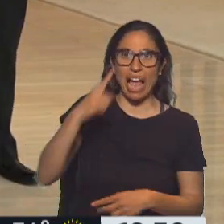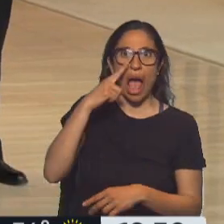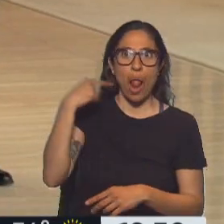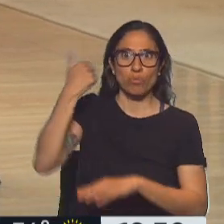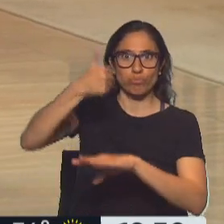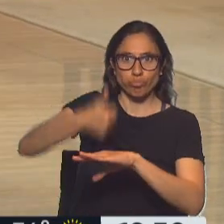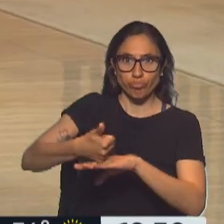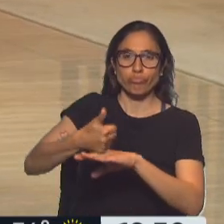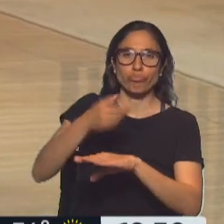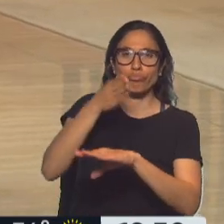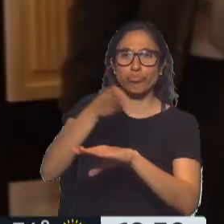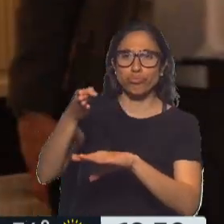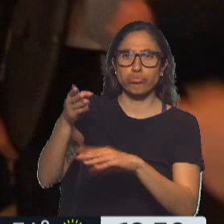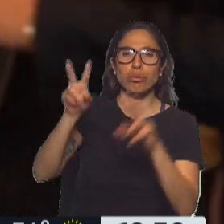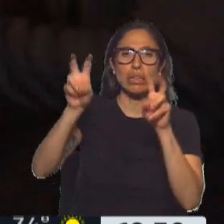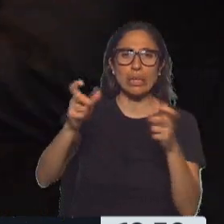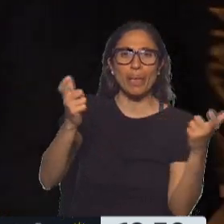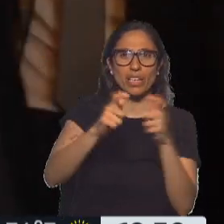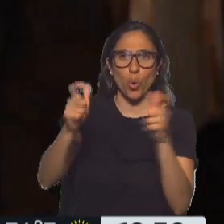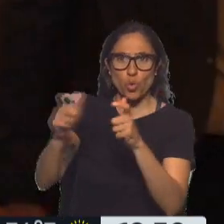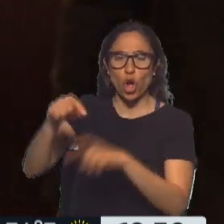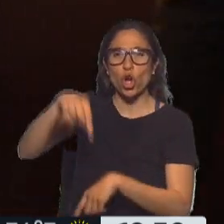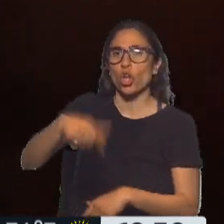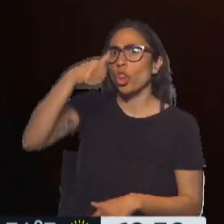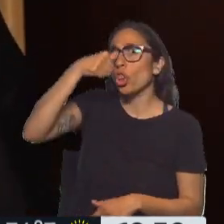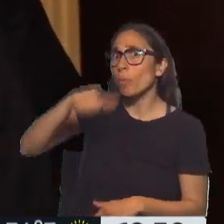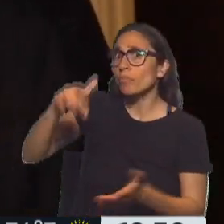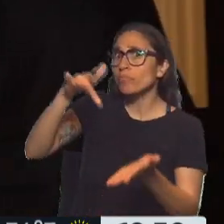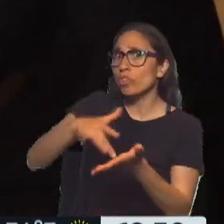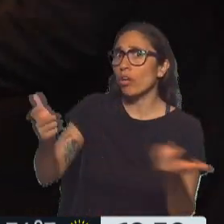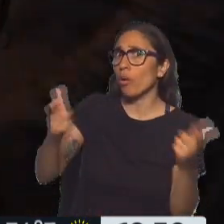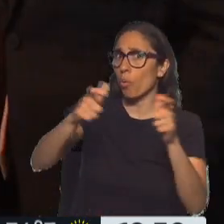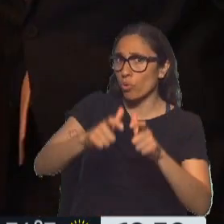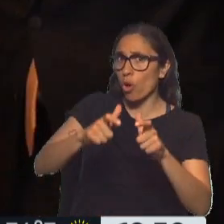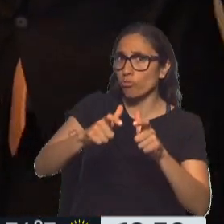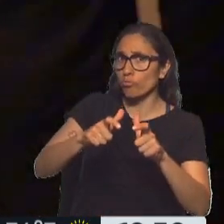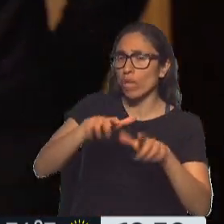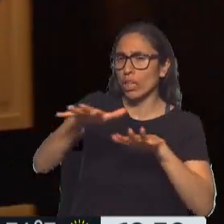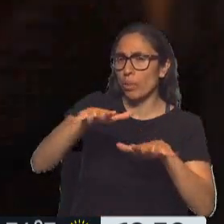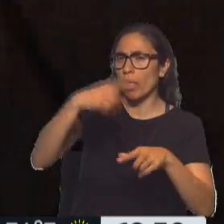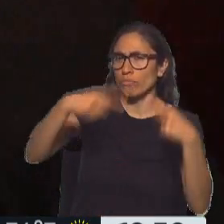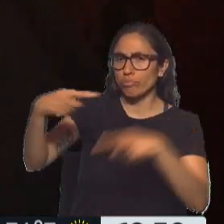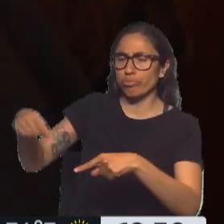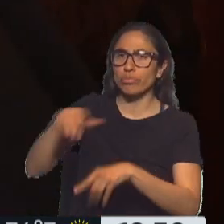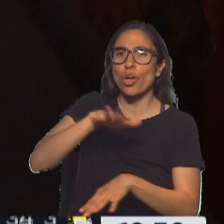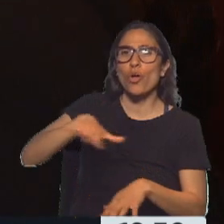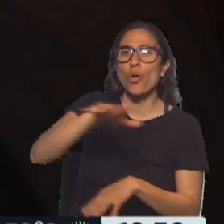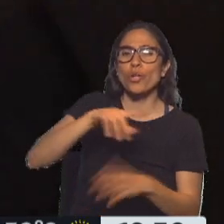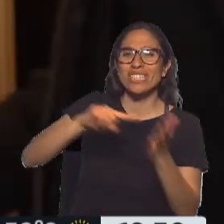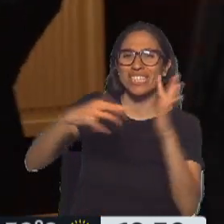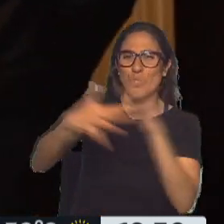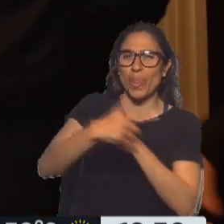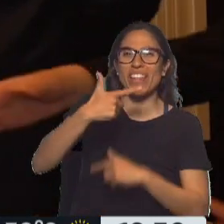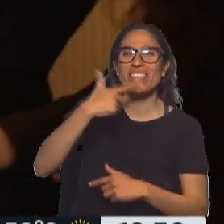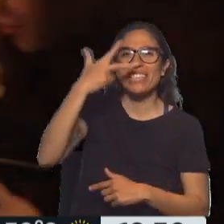cual tuvo hoy domingo varias actividades porque mantuvo en la ciudad de Shanghái una serie de reuniones con